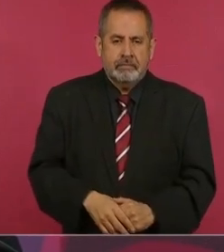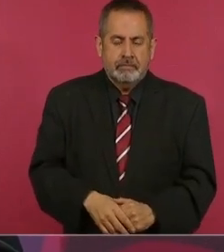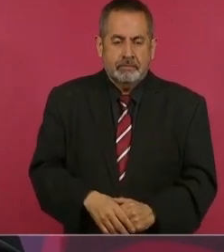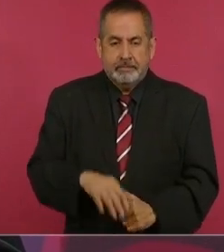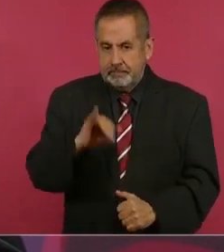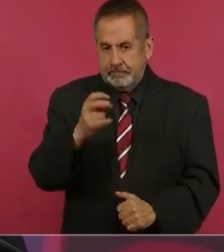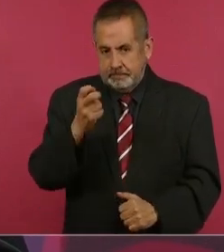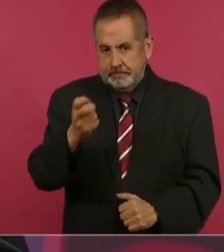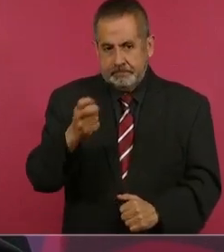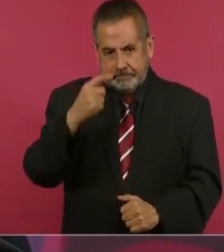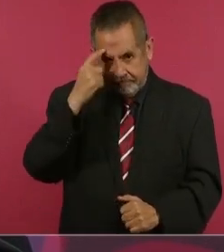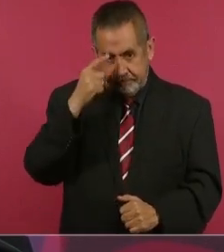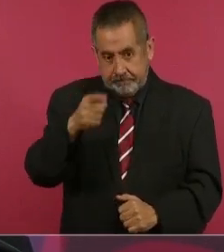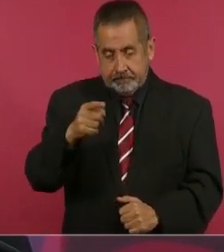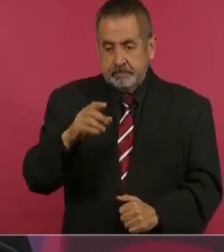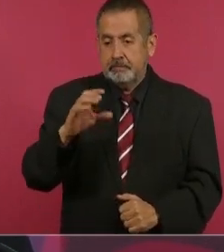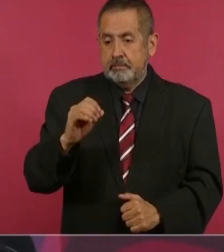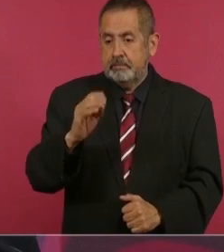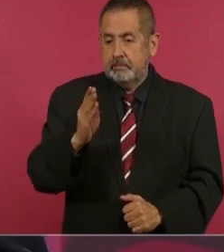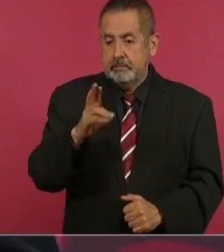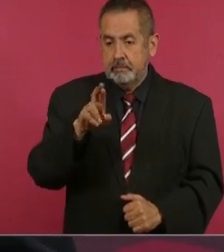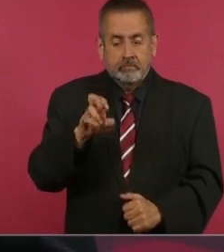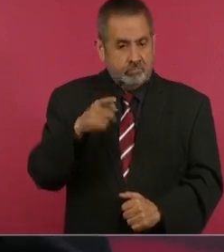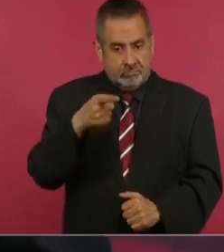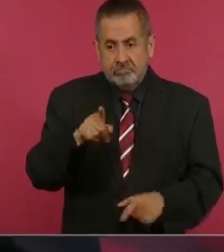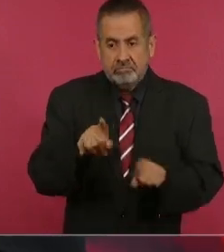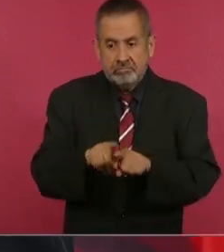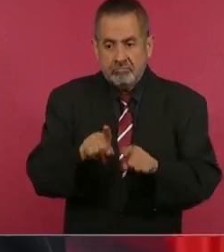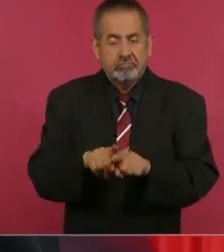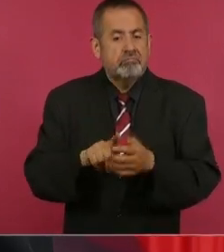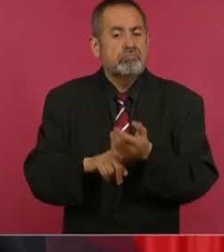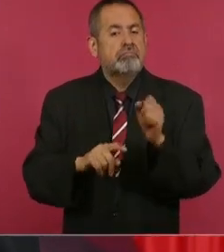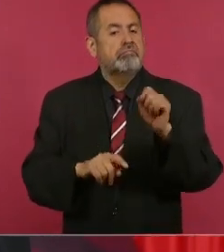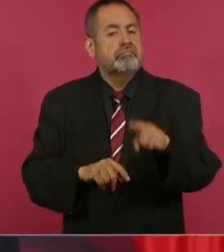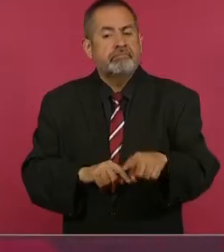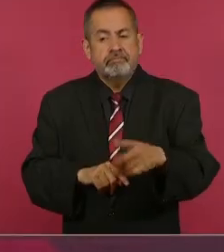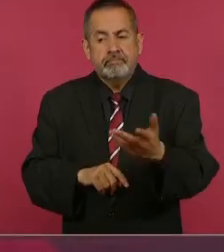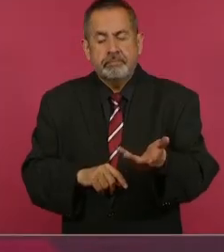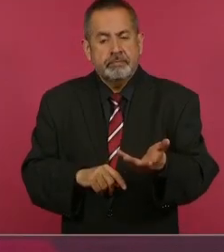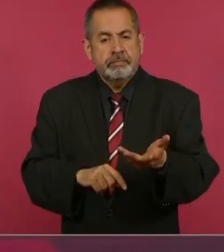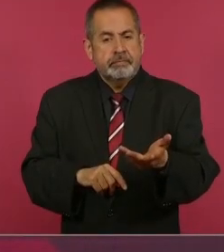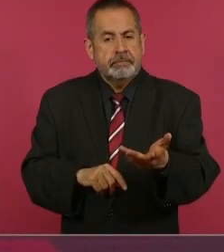Sí, pero el cobre. Y lo de